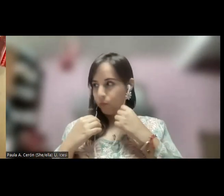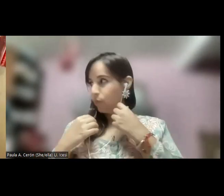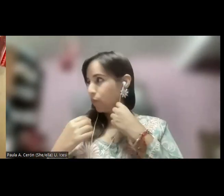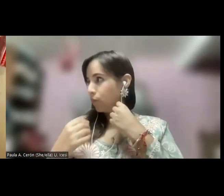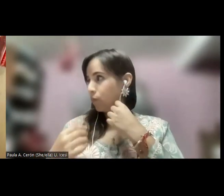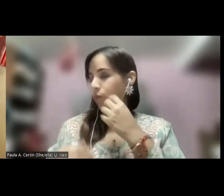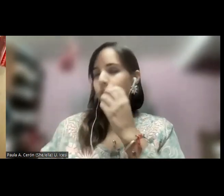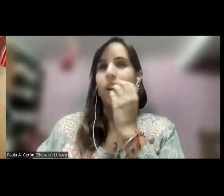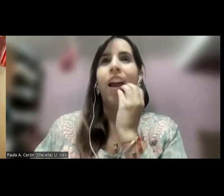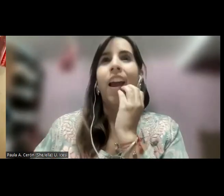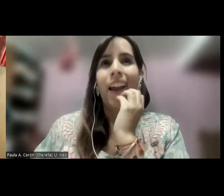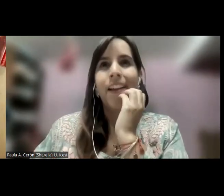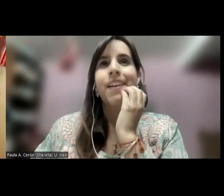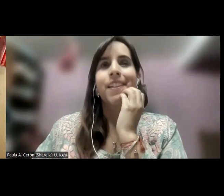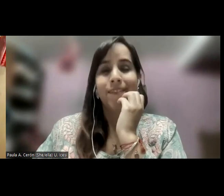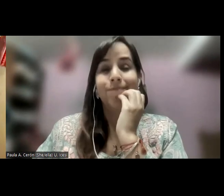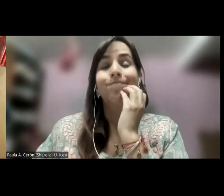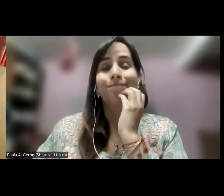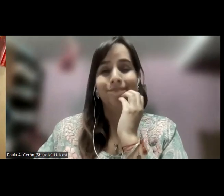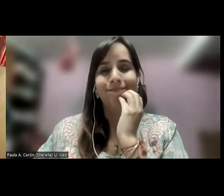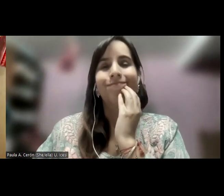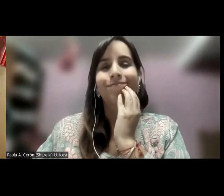vecinos sí